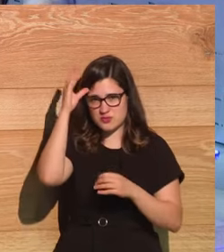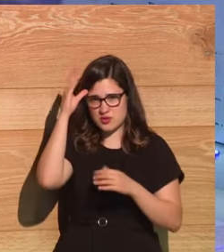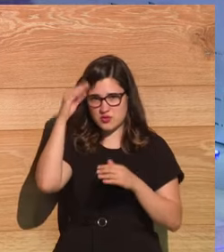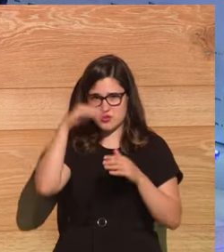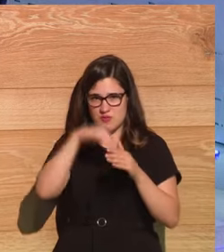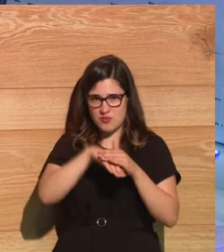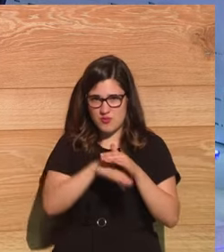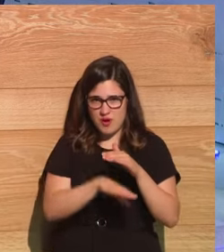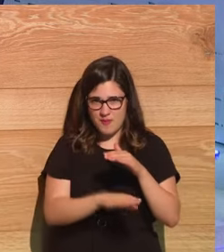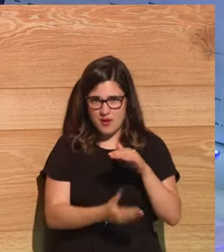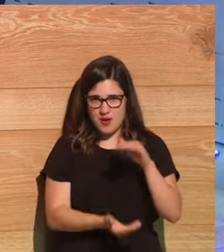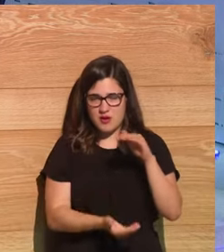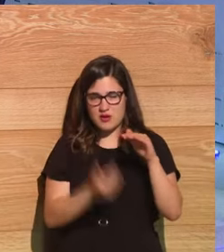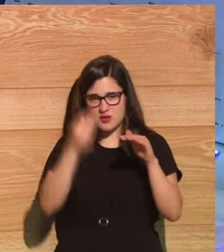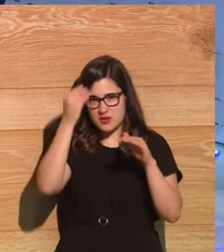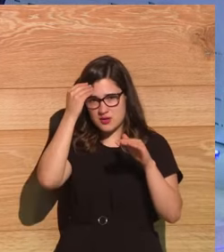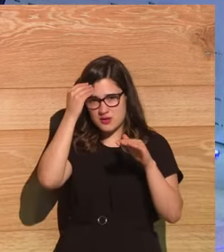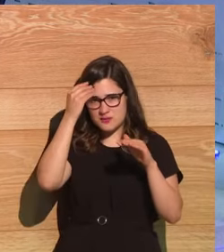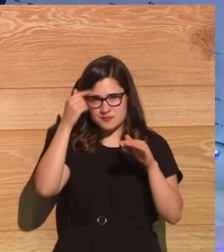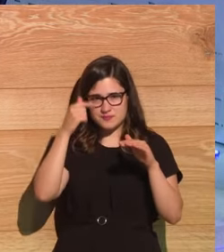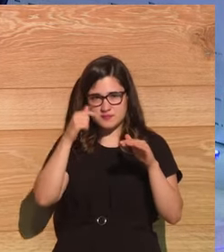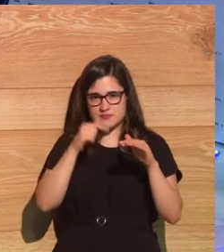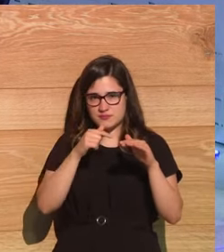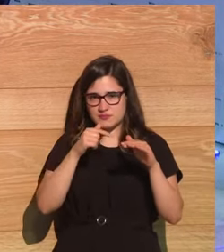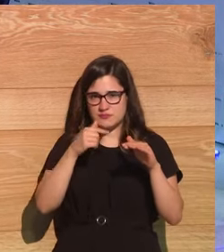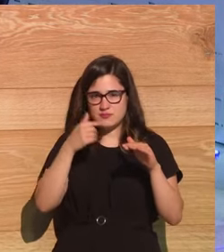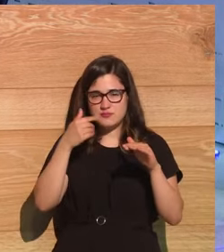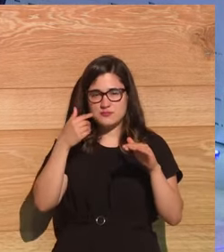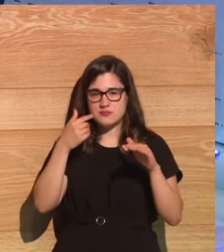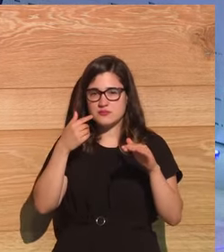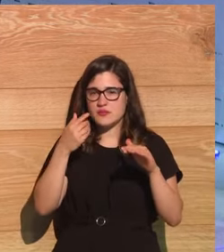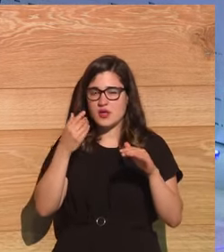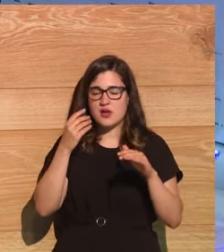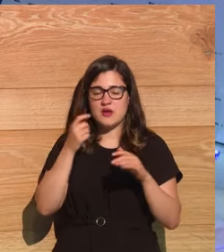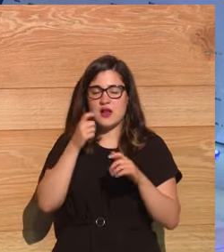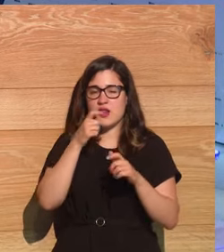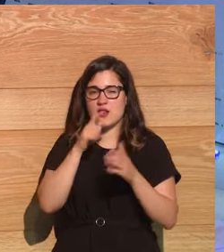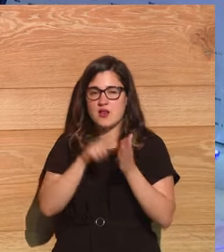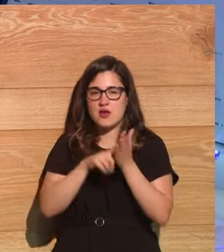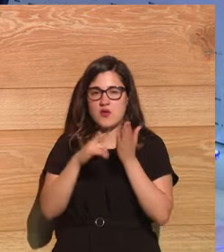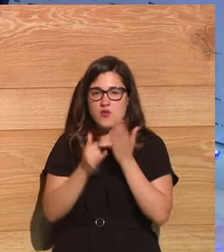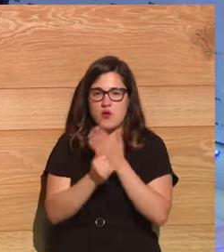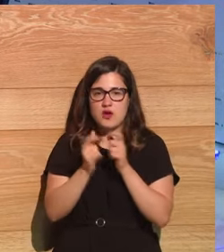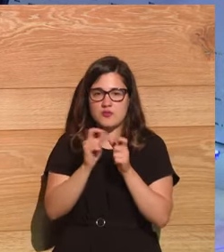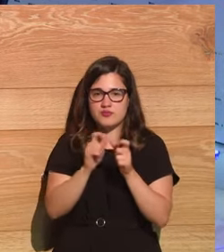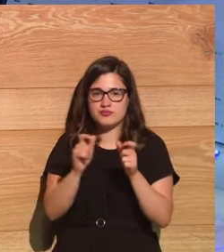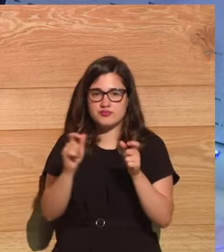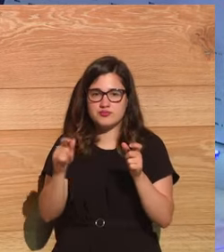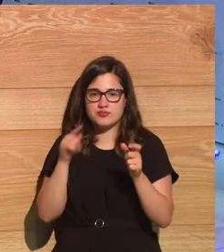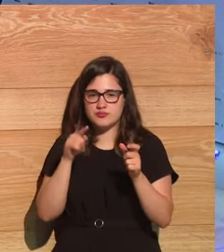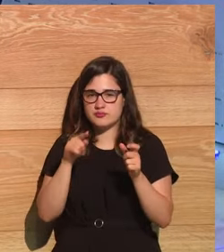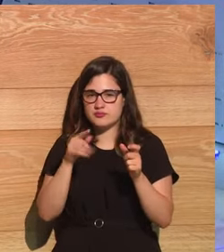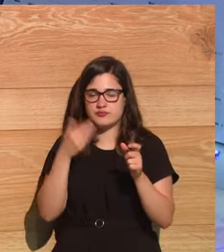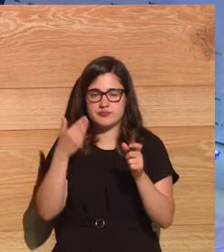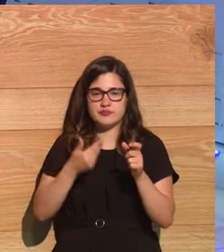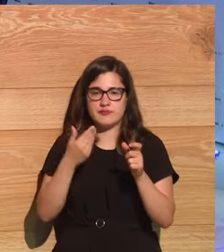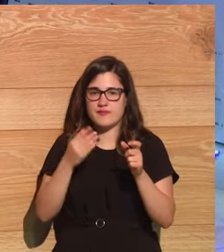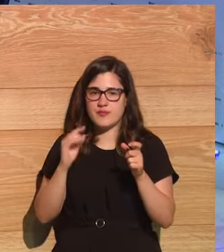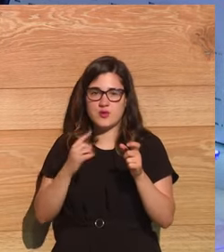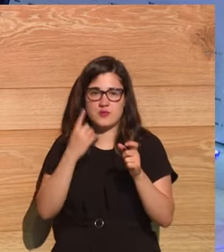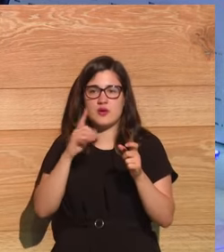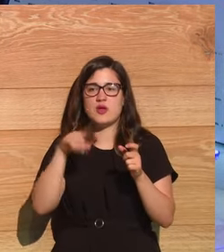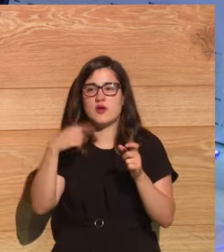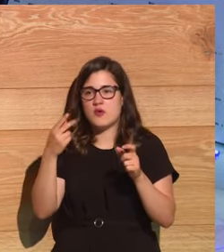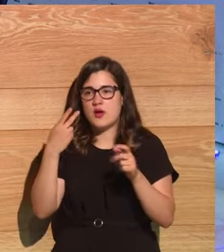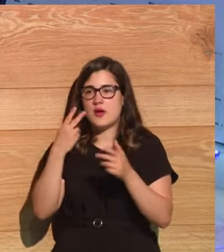conocimiento. Yo creo que el corazón es en la codificación del lenguaje. Y ya sé que luego está la forma auditiva, las experiencias sensoriales,